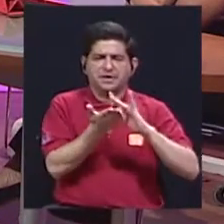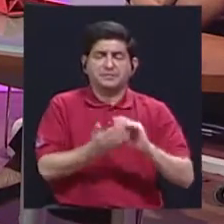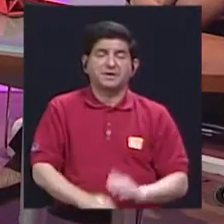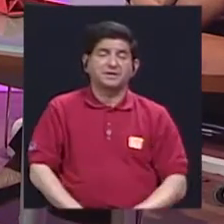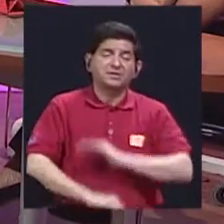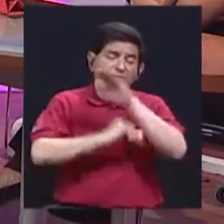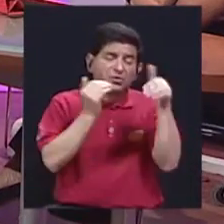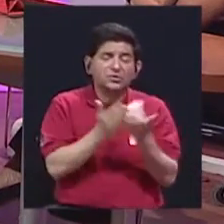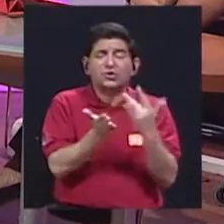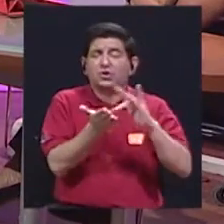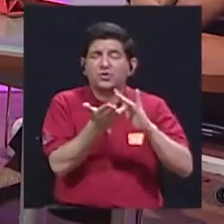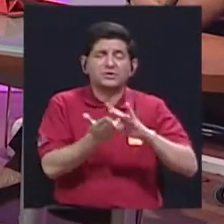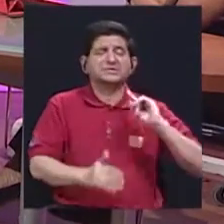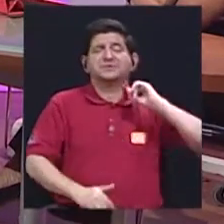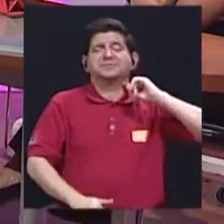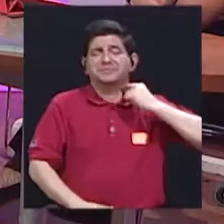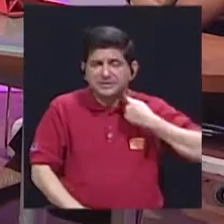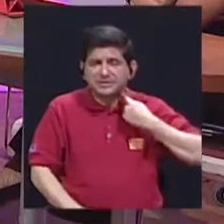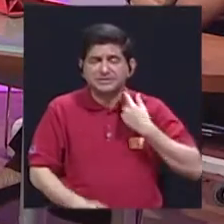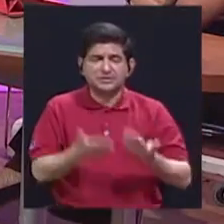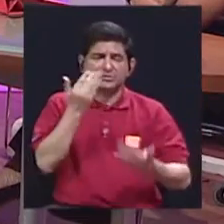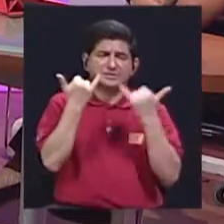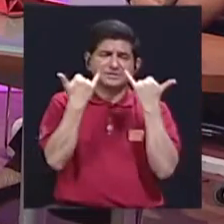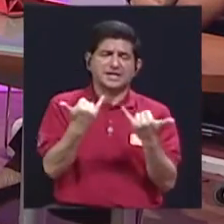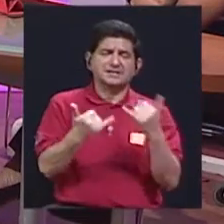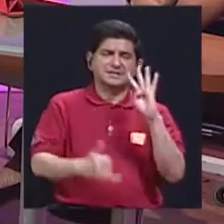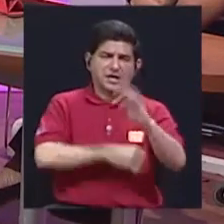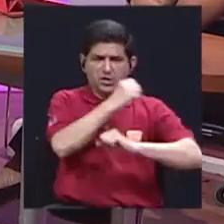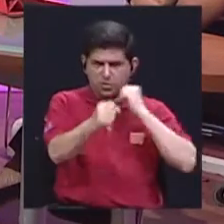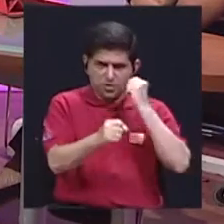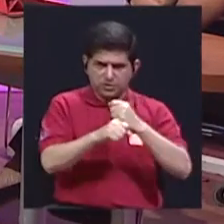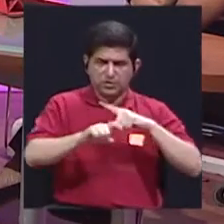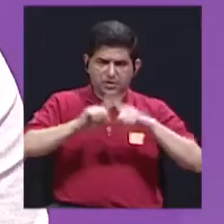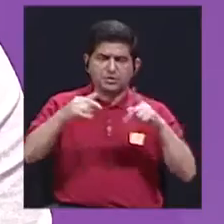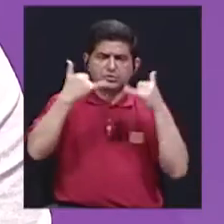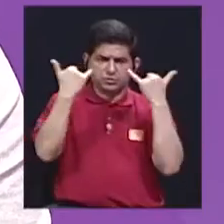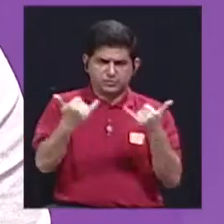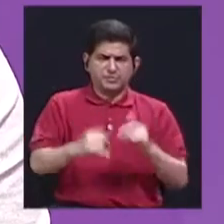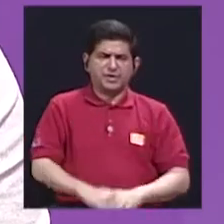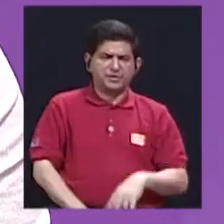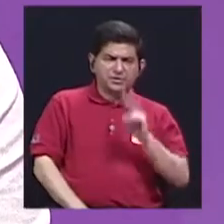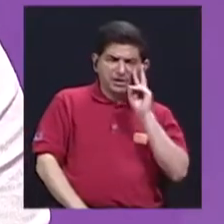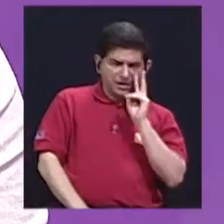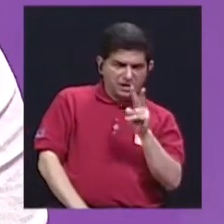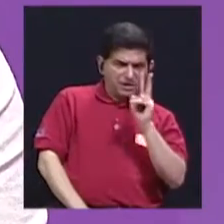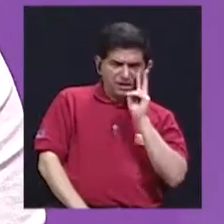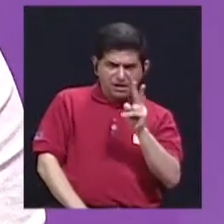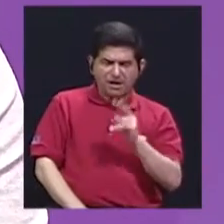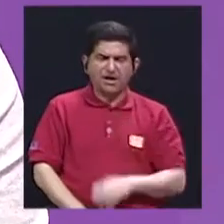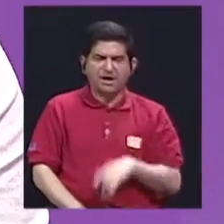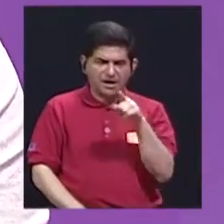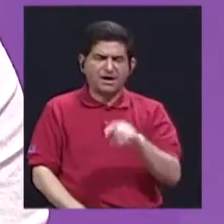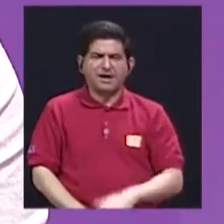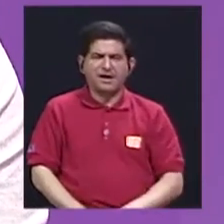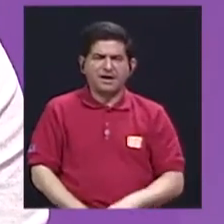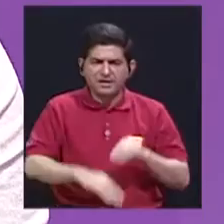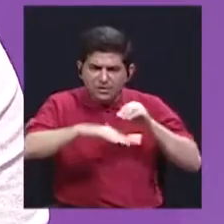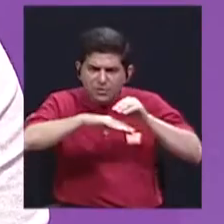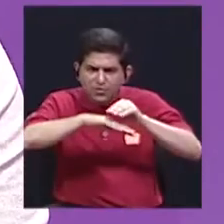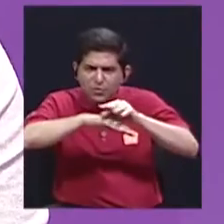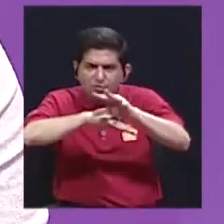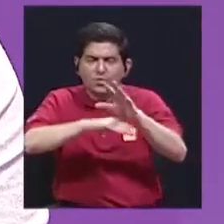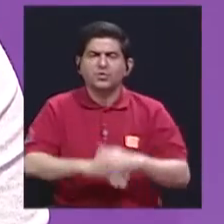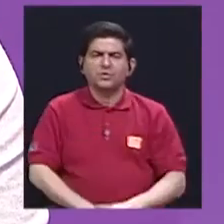costo entonces ya llevamos tal vez unos cuatro años pero ya ahorita ya se va viendo la lucecita esto